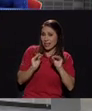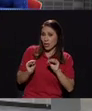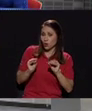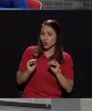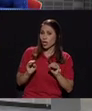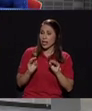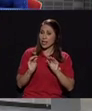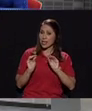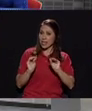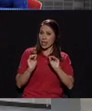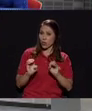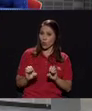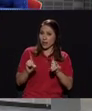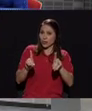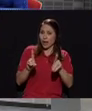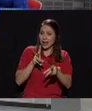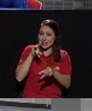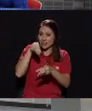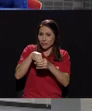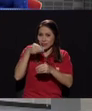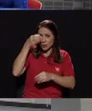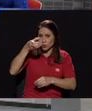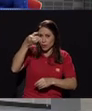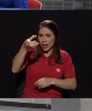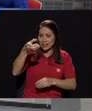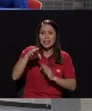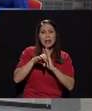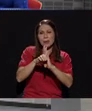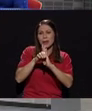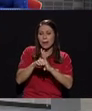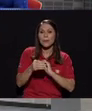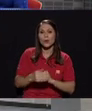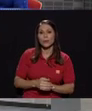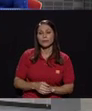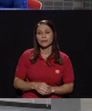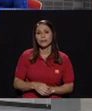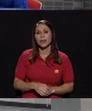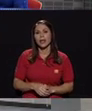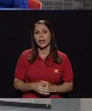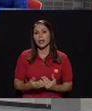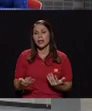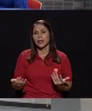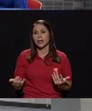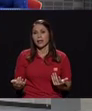estos valores culturales que podemos apreciar fácilmente cuando damos un ejemplo.